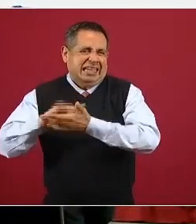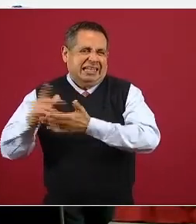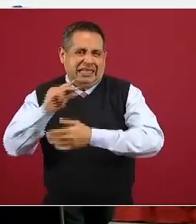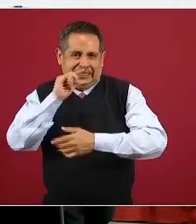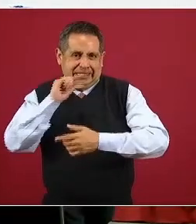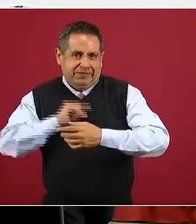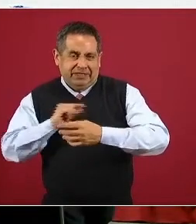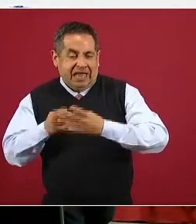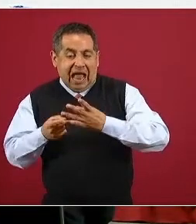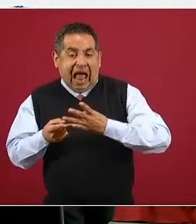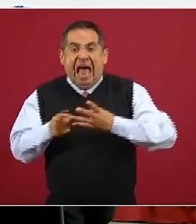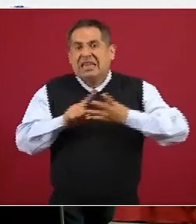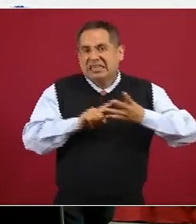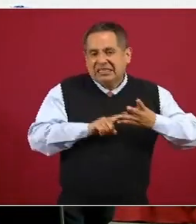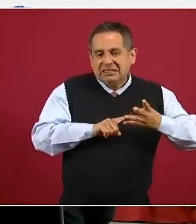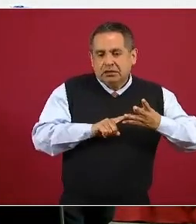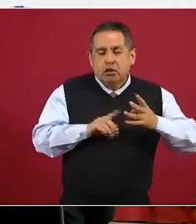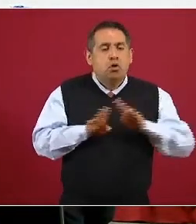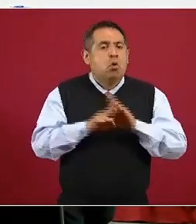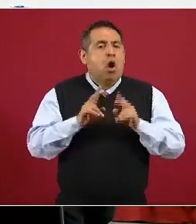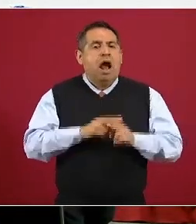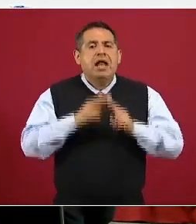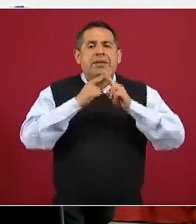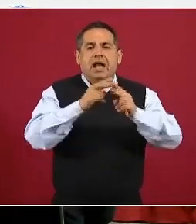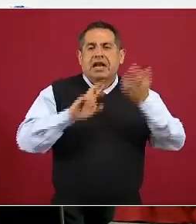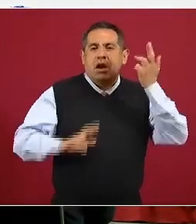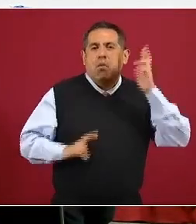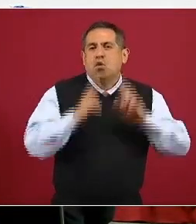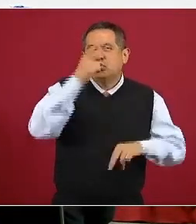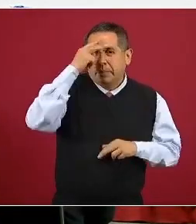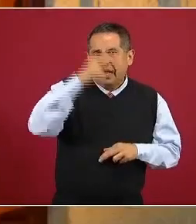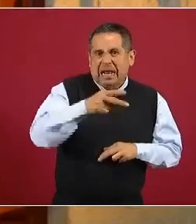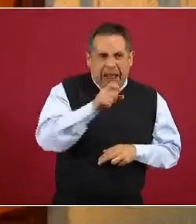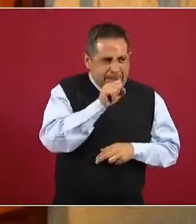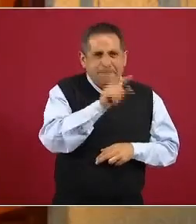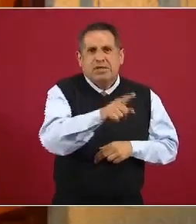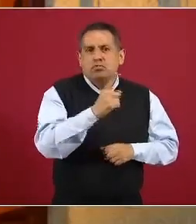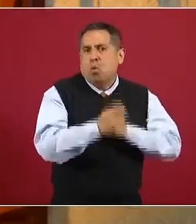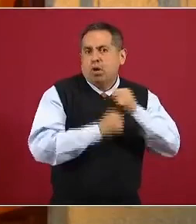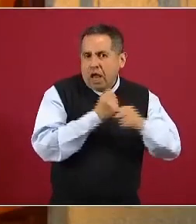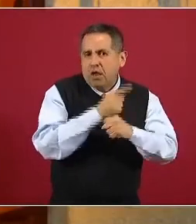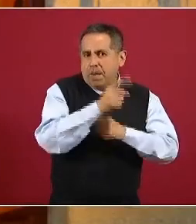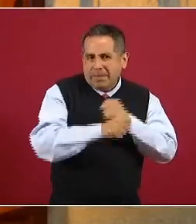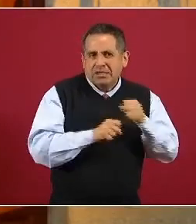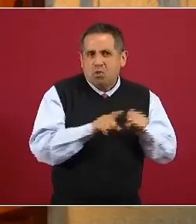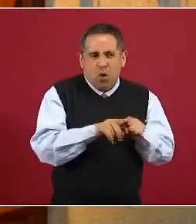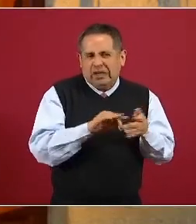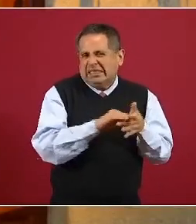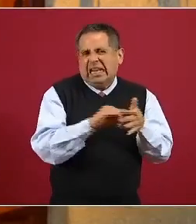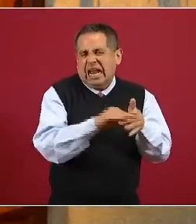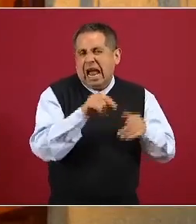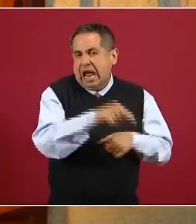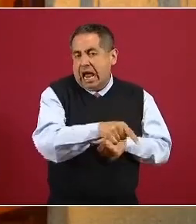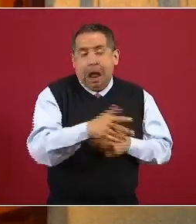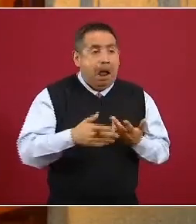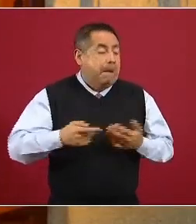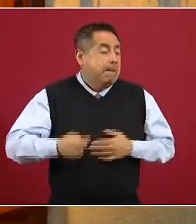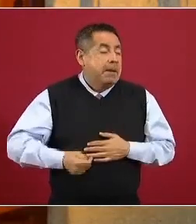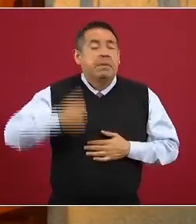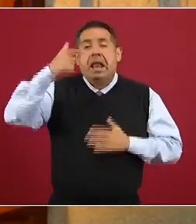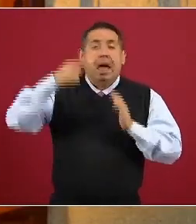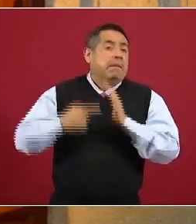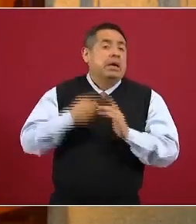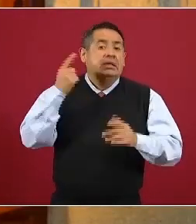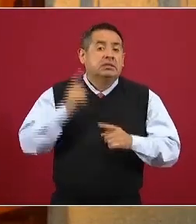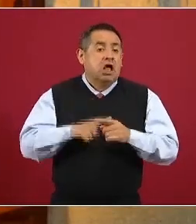aprovechando la conmemoración del aniversario de la Revolución Mexicana cada año. El primer evento del Buen Fin se